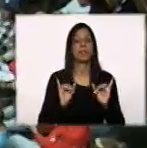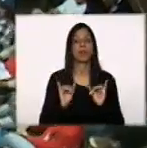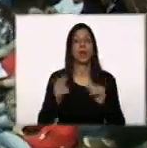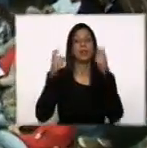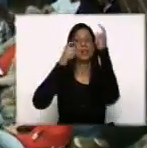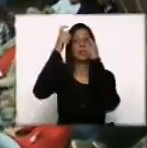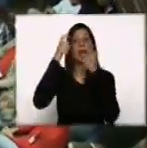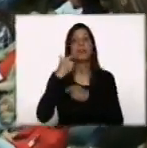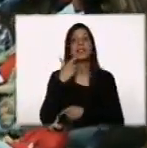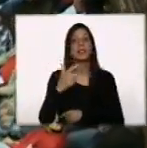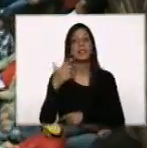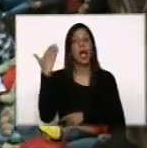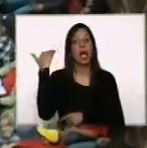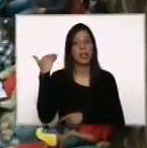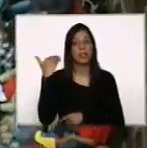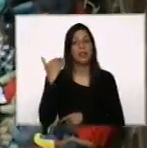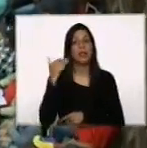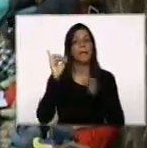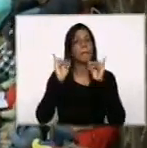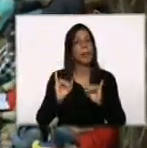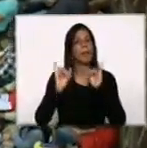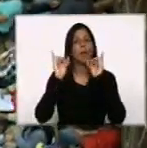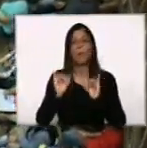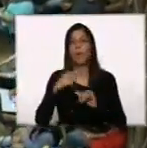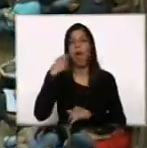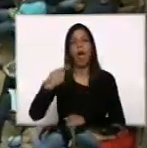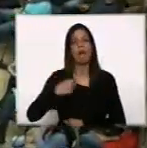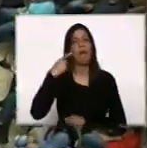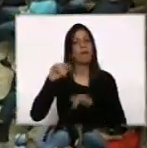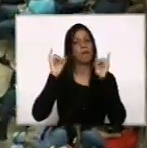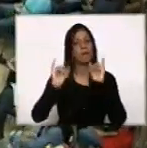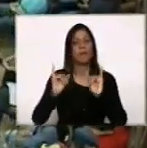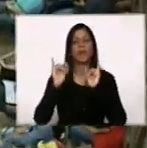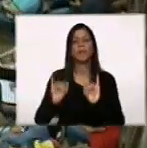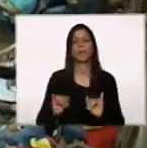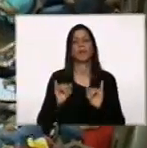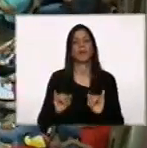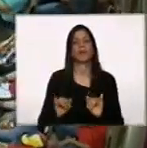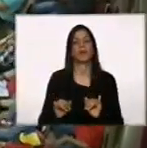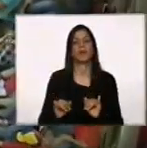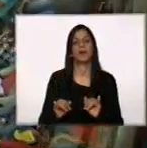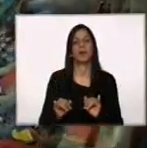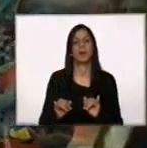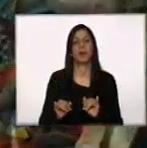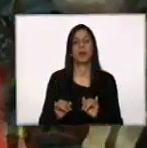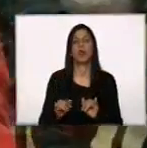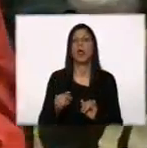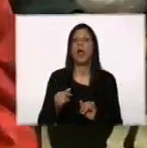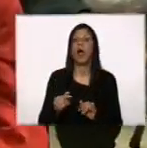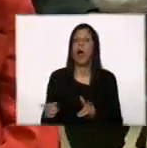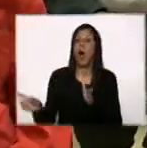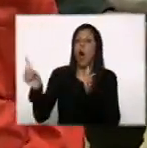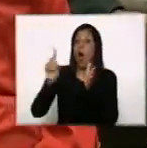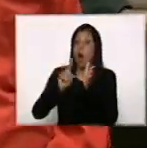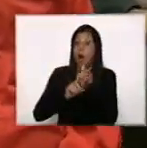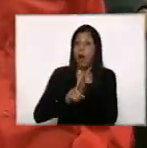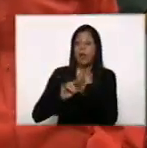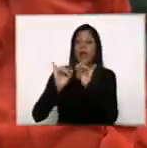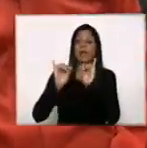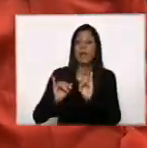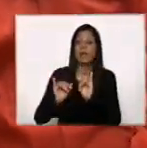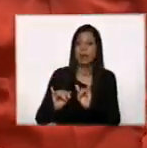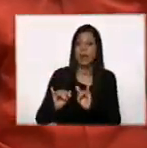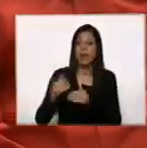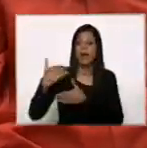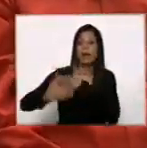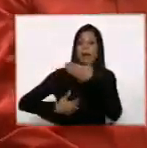Chávez decía, en muchos discursos, repetía y decía, que no se repita la tragedia, que no se repita el ciclo